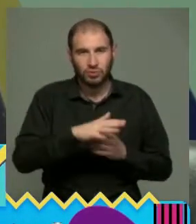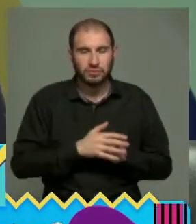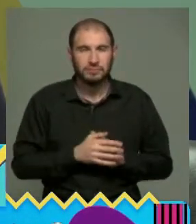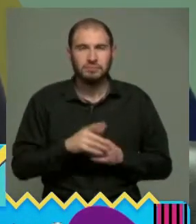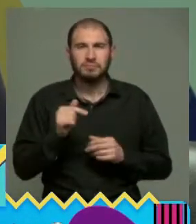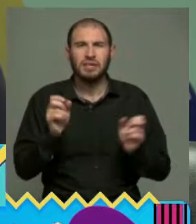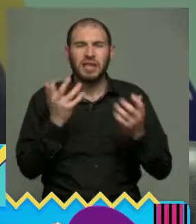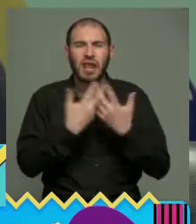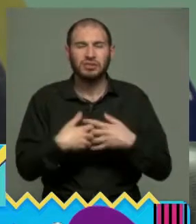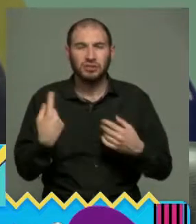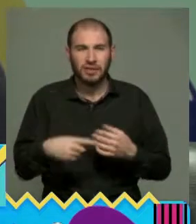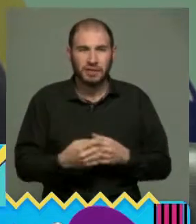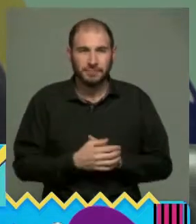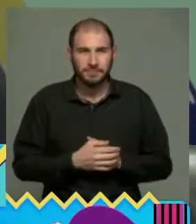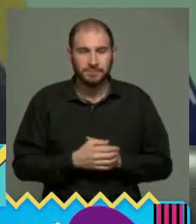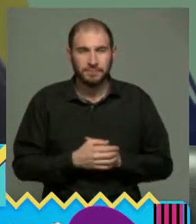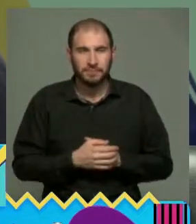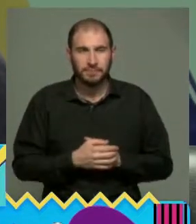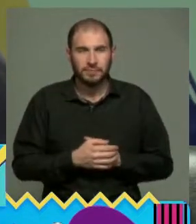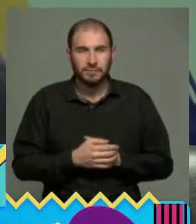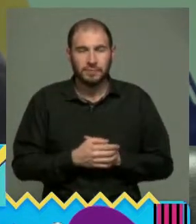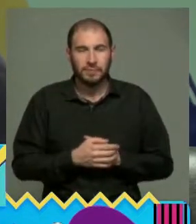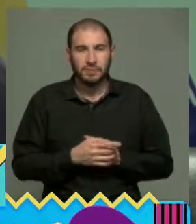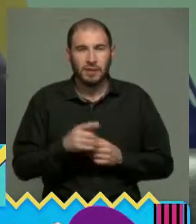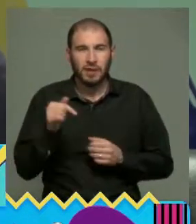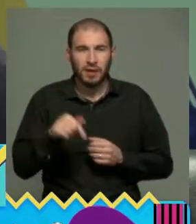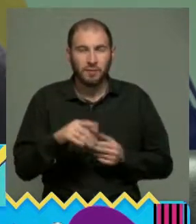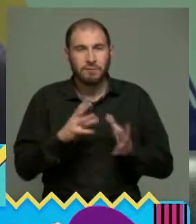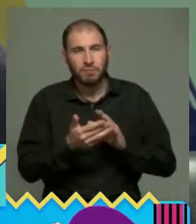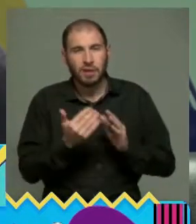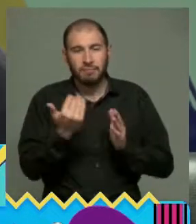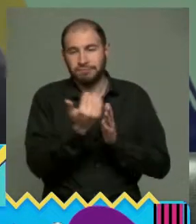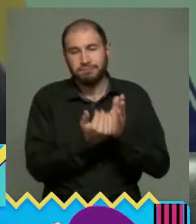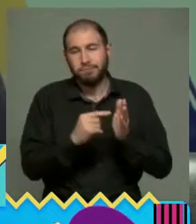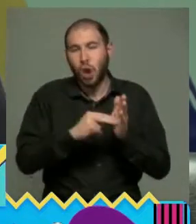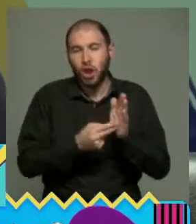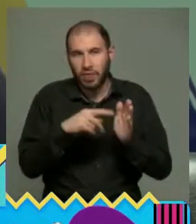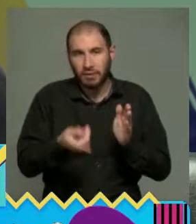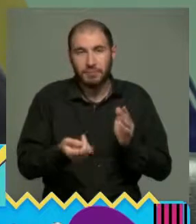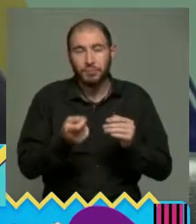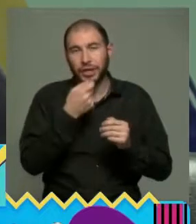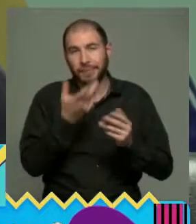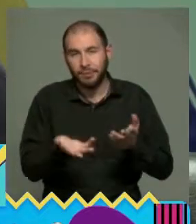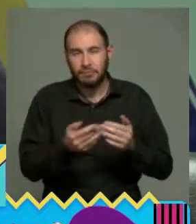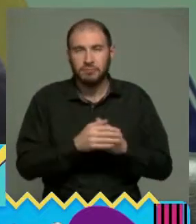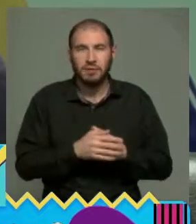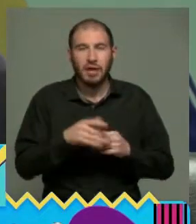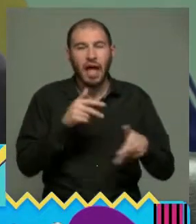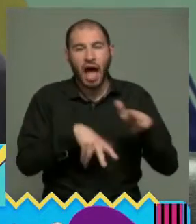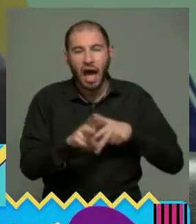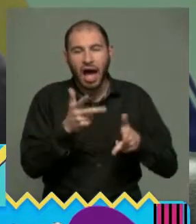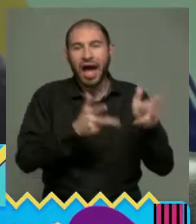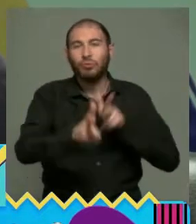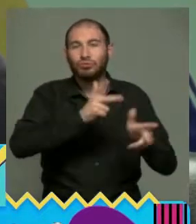que ver con que también tiene, digámoslo así, algunas consecuencias. Esas consecuencias, como la mayor cantidad de